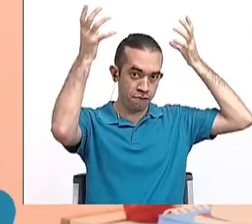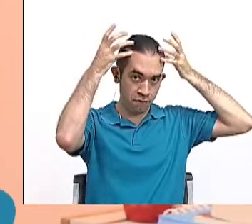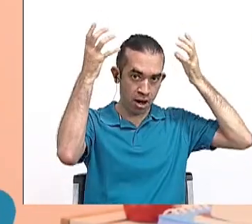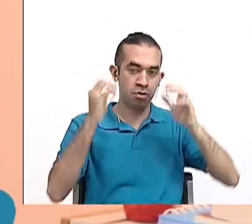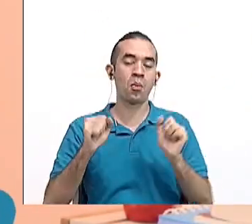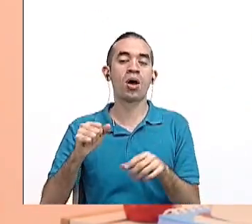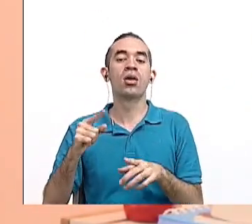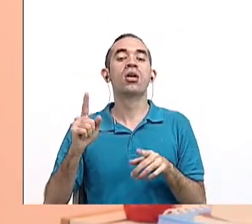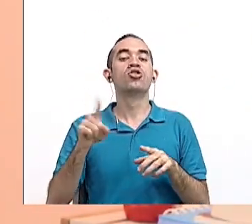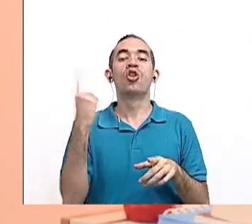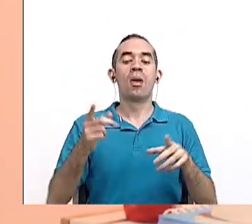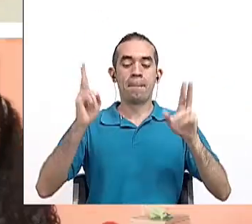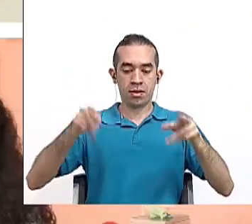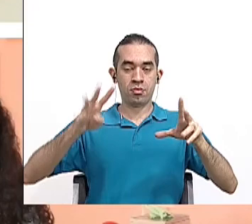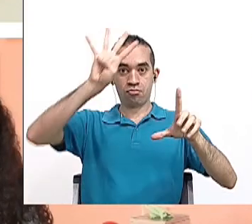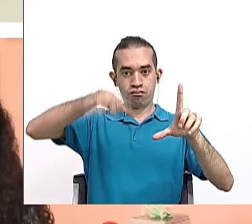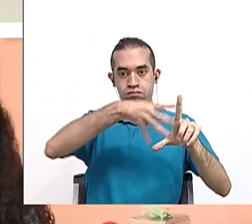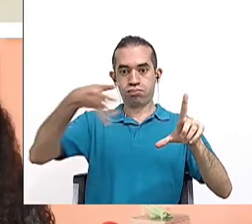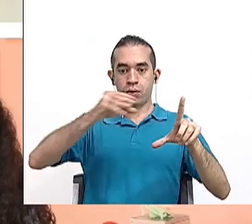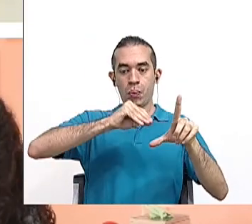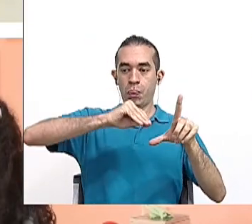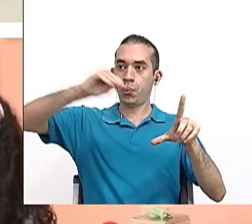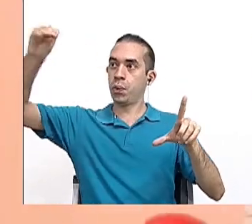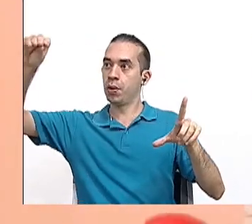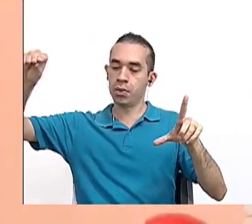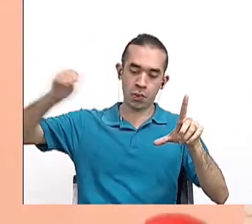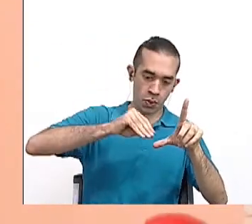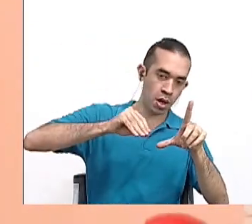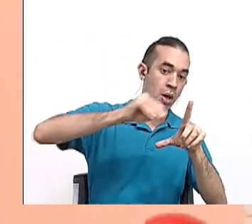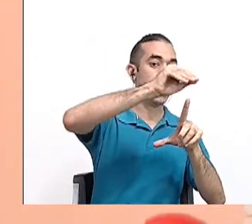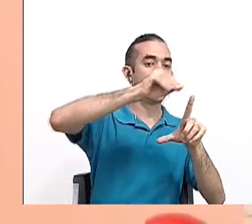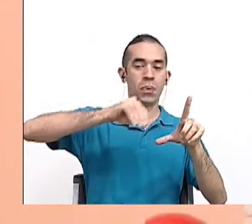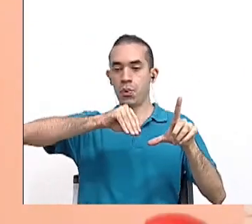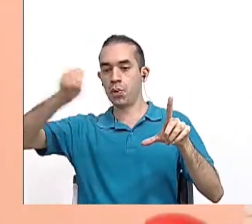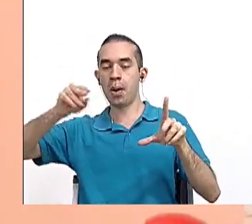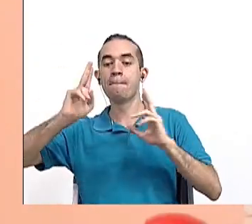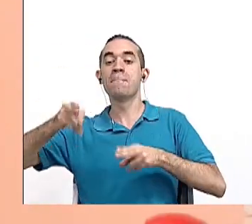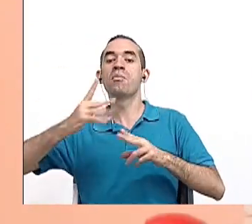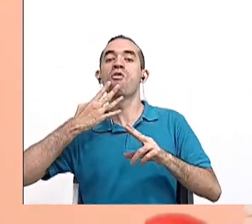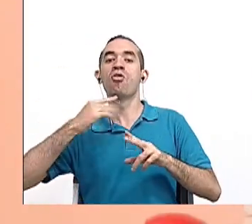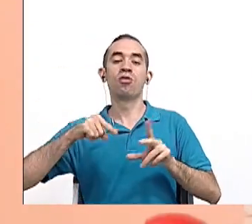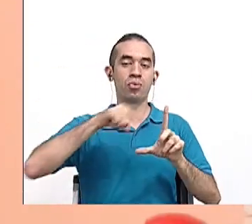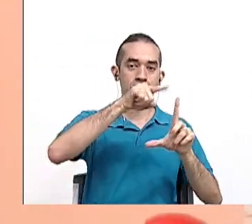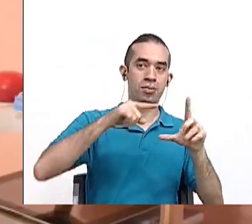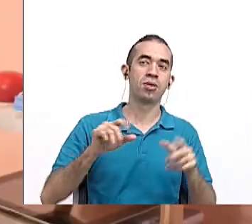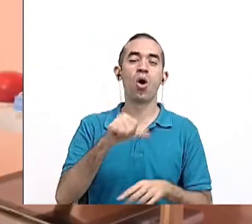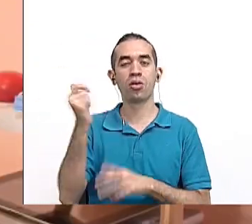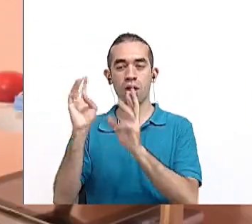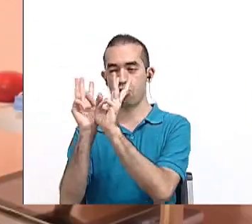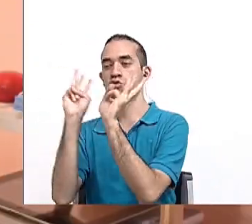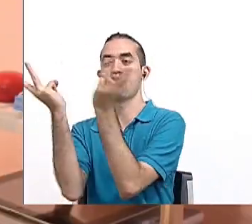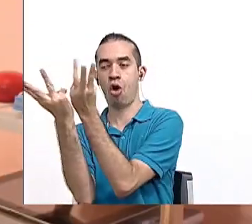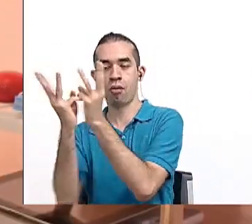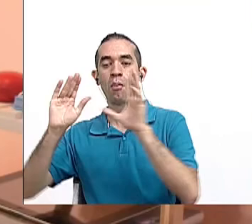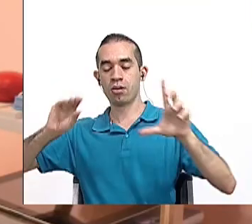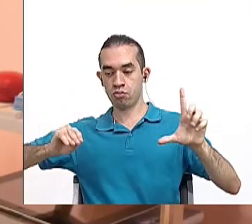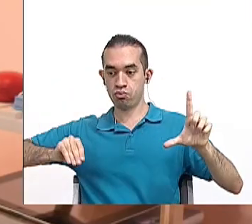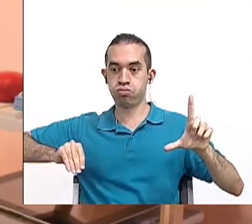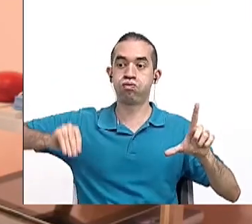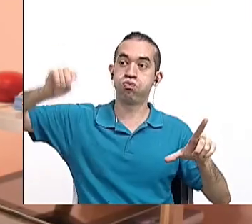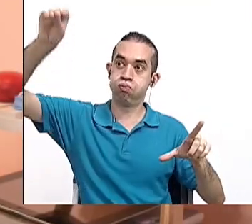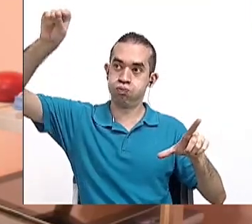por las celdas de un mismo color luego tenemos a la torre que es de las fichas que puedan dar por todo el tablero con movimientos horizontales